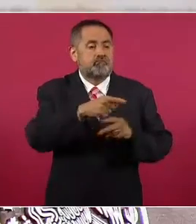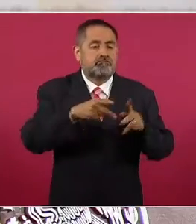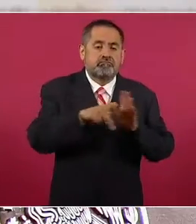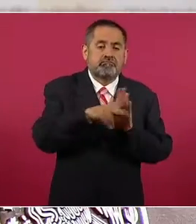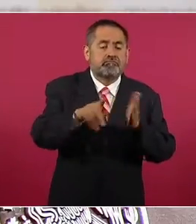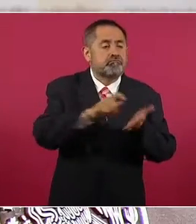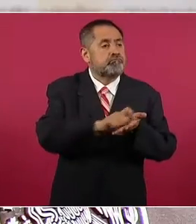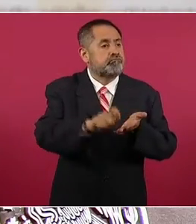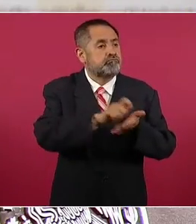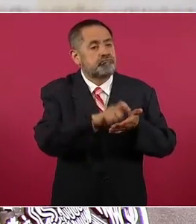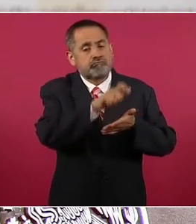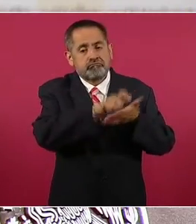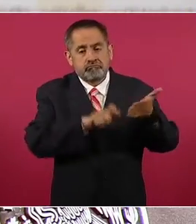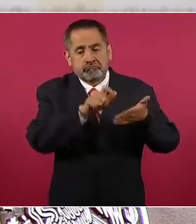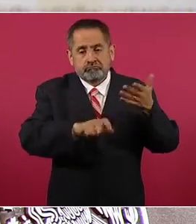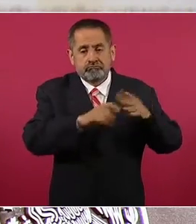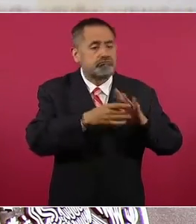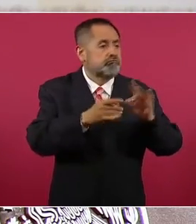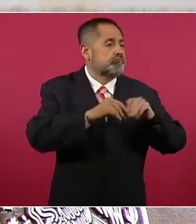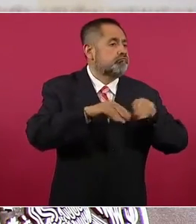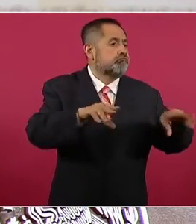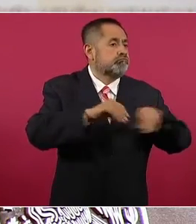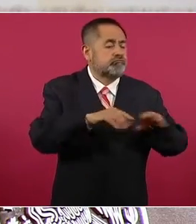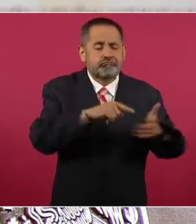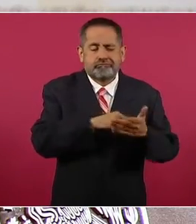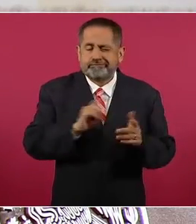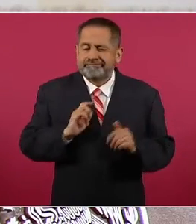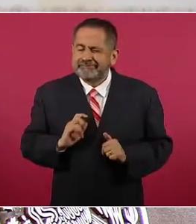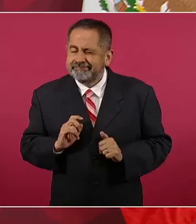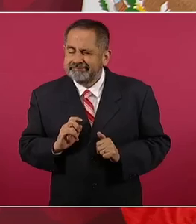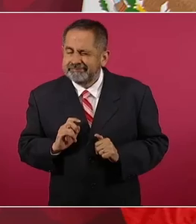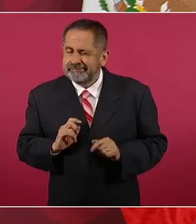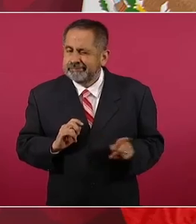columnistas, los